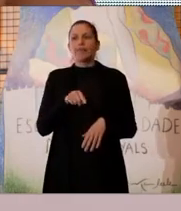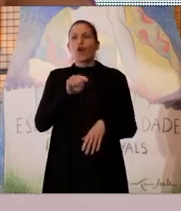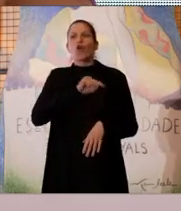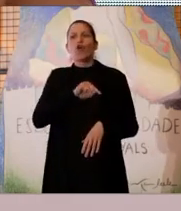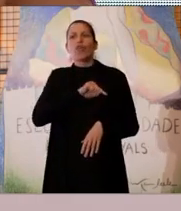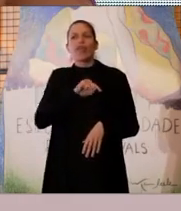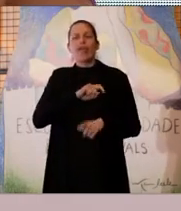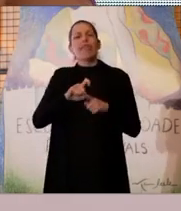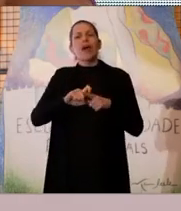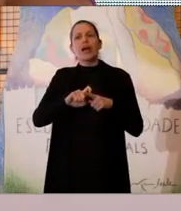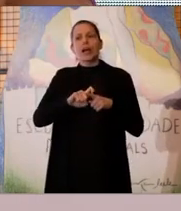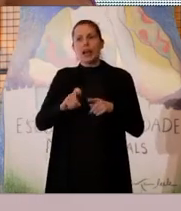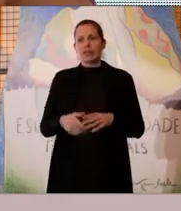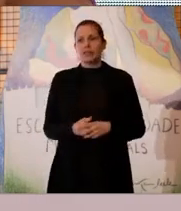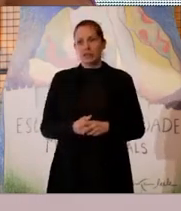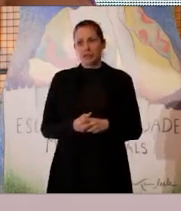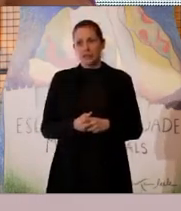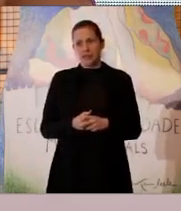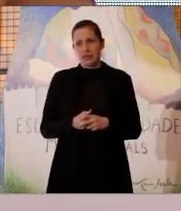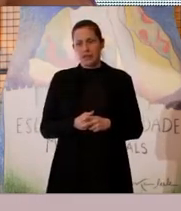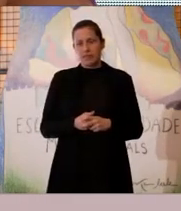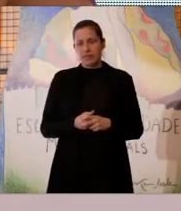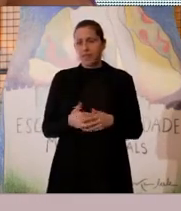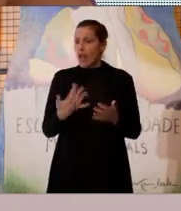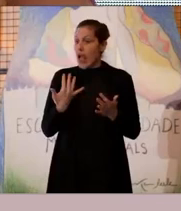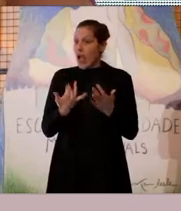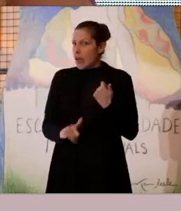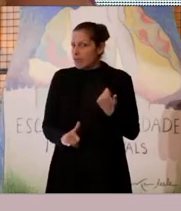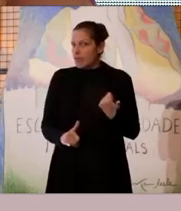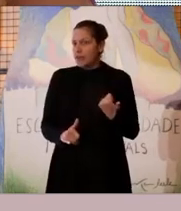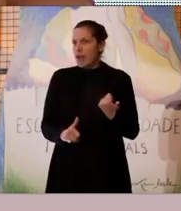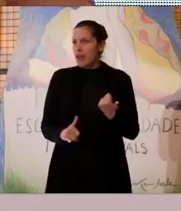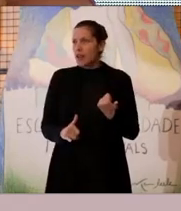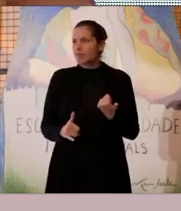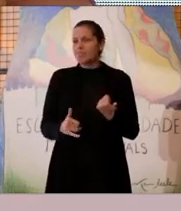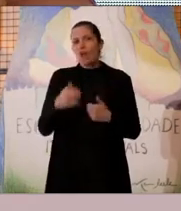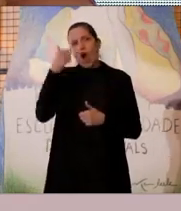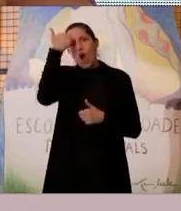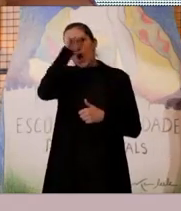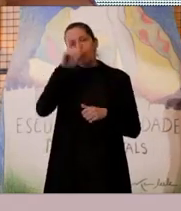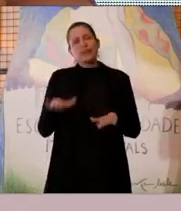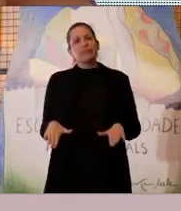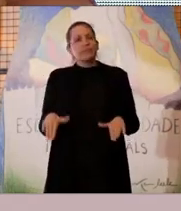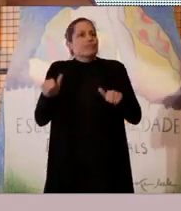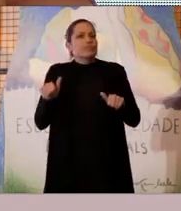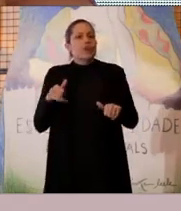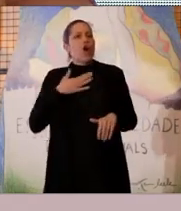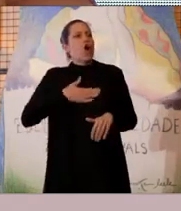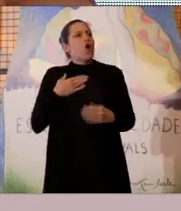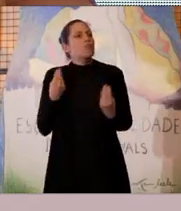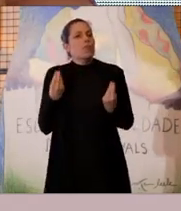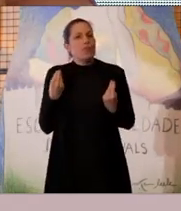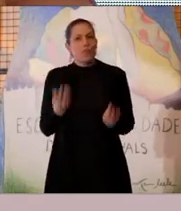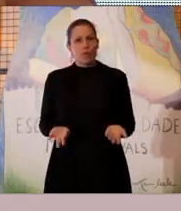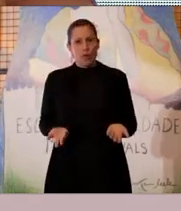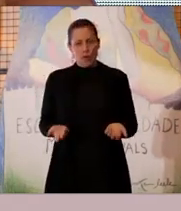este asunto y yo creo que aquí al final quien no se pringan son ellos quien no se pringan son ellos y yo